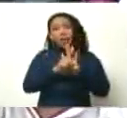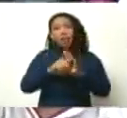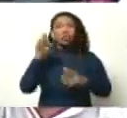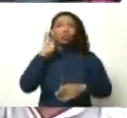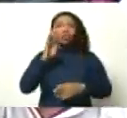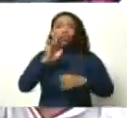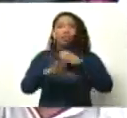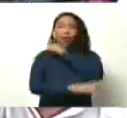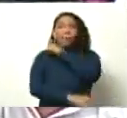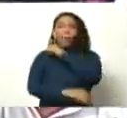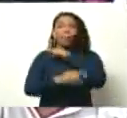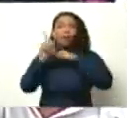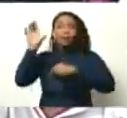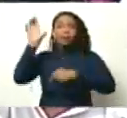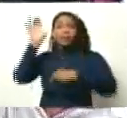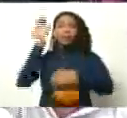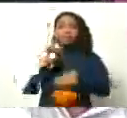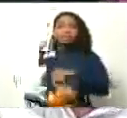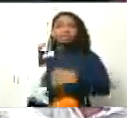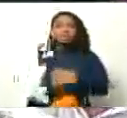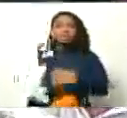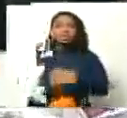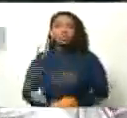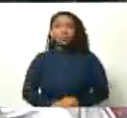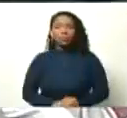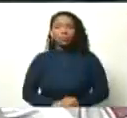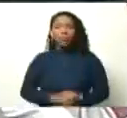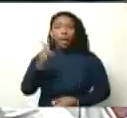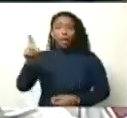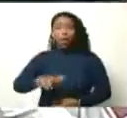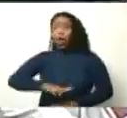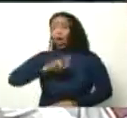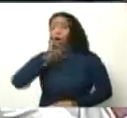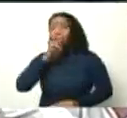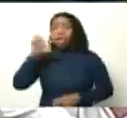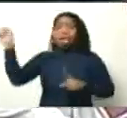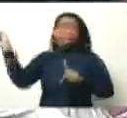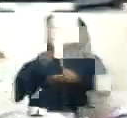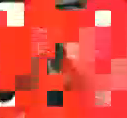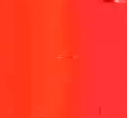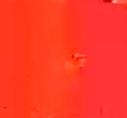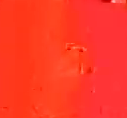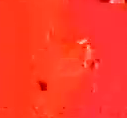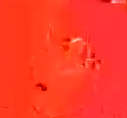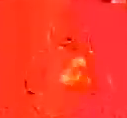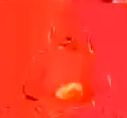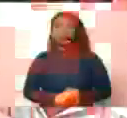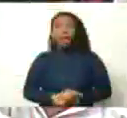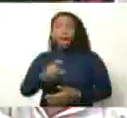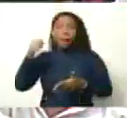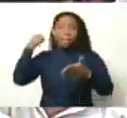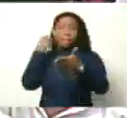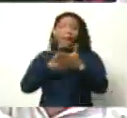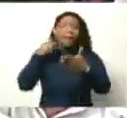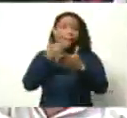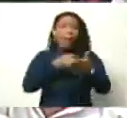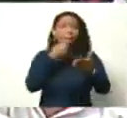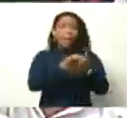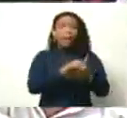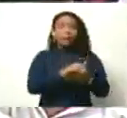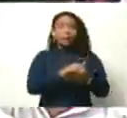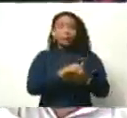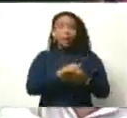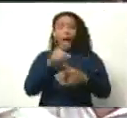legales de ese país, que fue salvajemente torturado, que fue golpeado, que